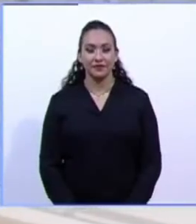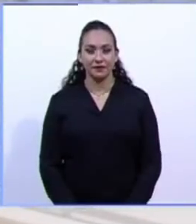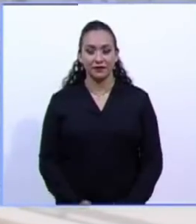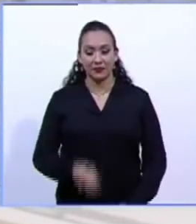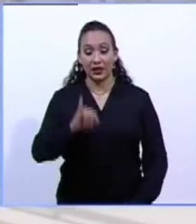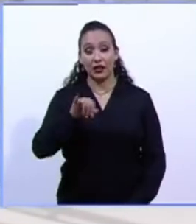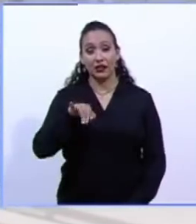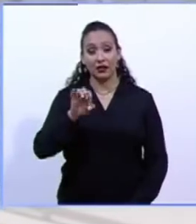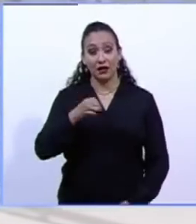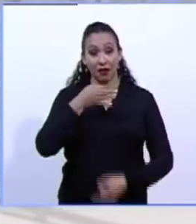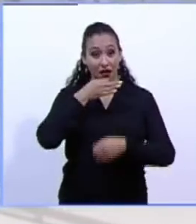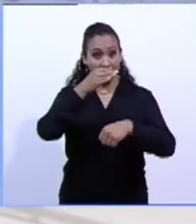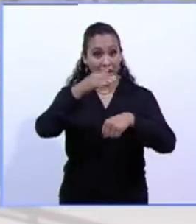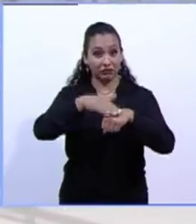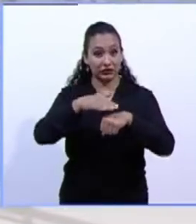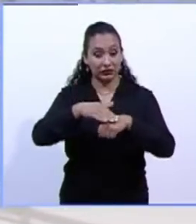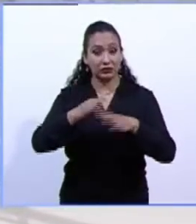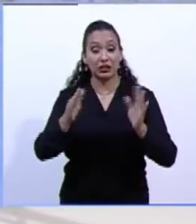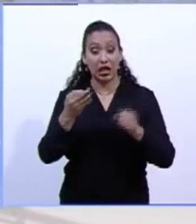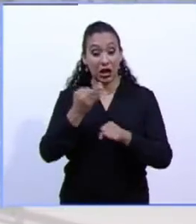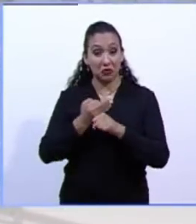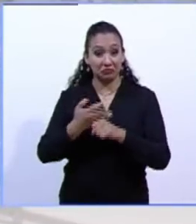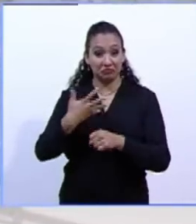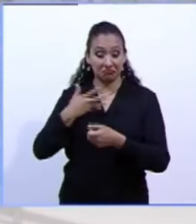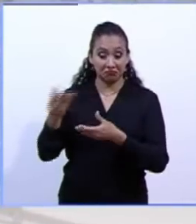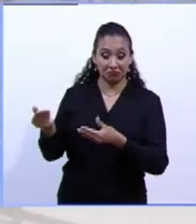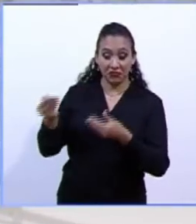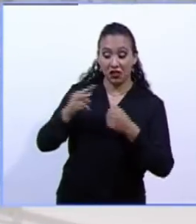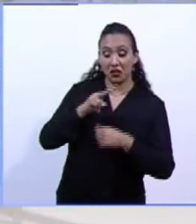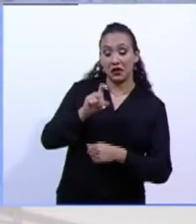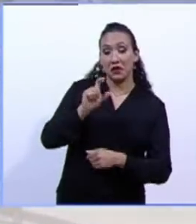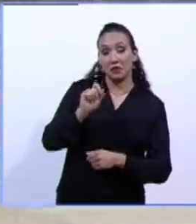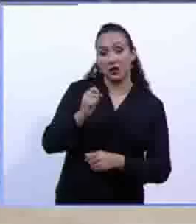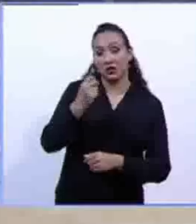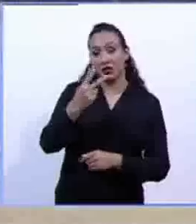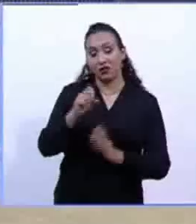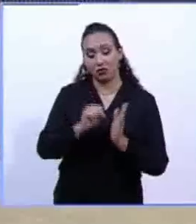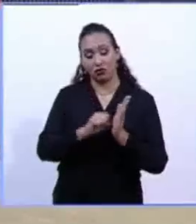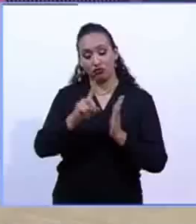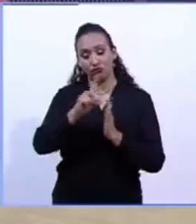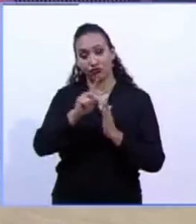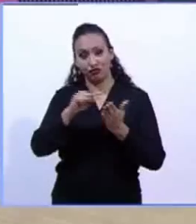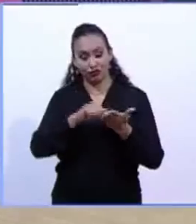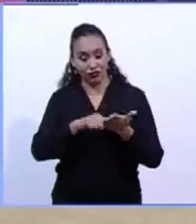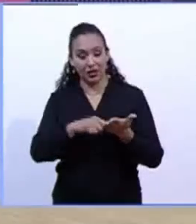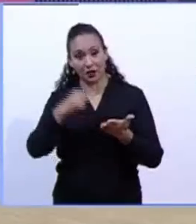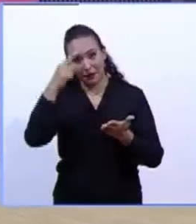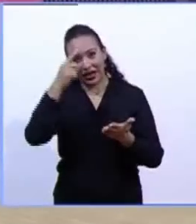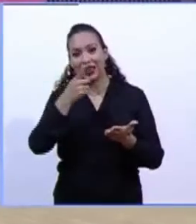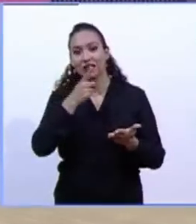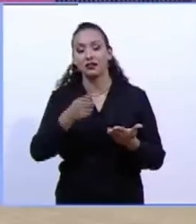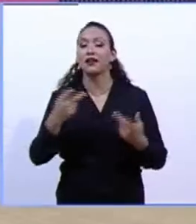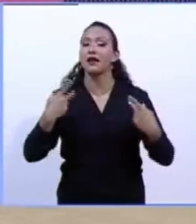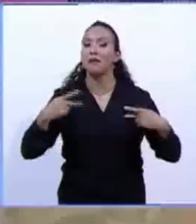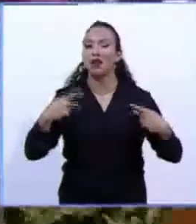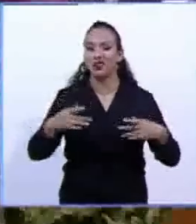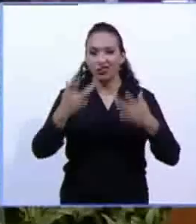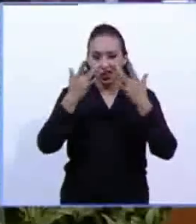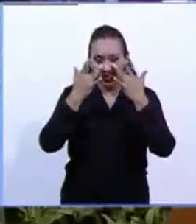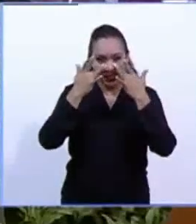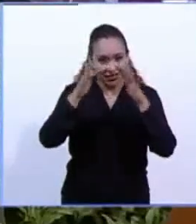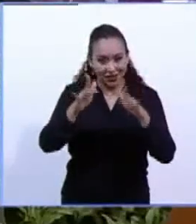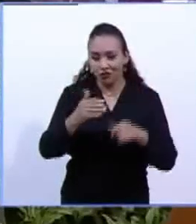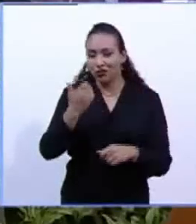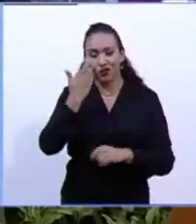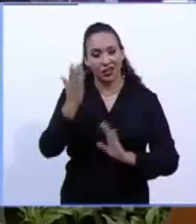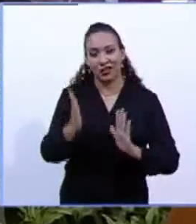El INE informó que ha recibido hasta ahora 222 solicitudes de ratificación de renuncia de personas aspirantes a